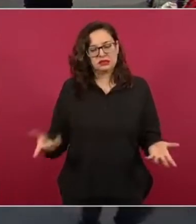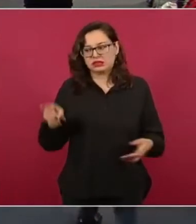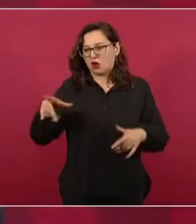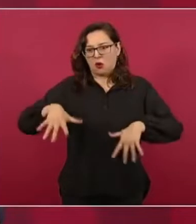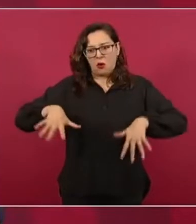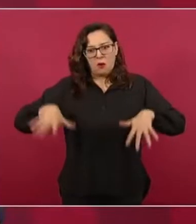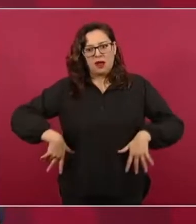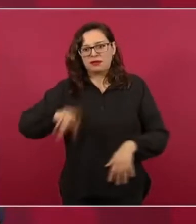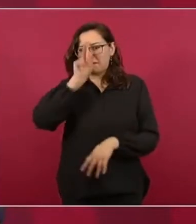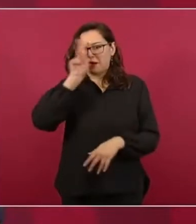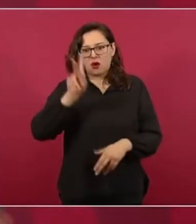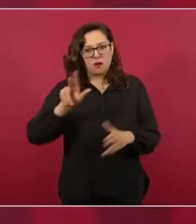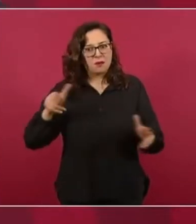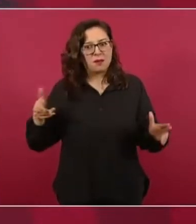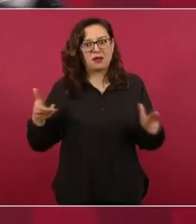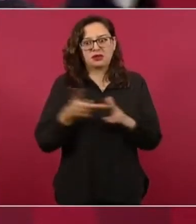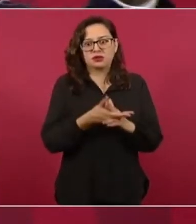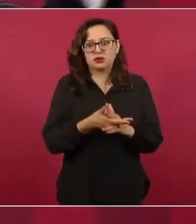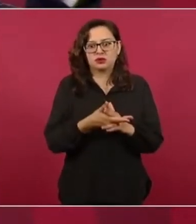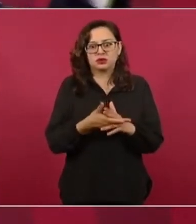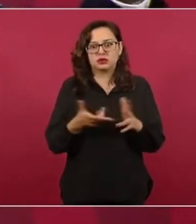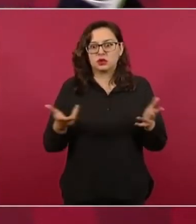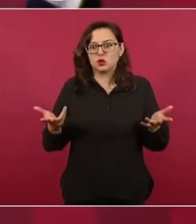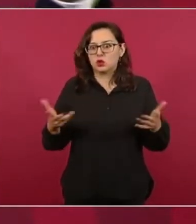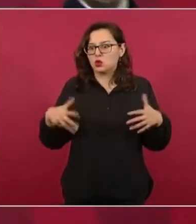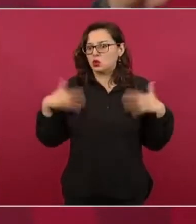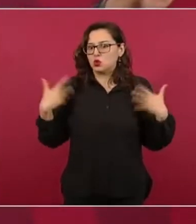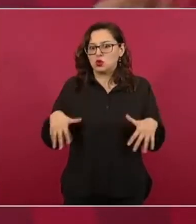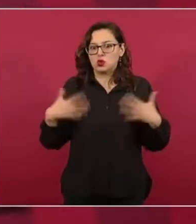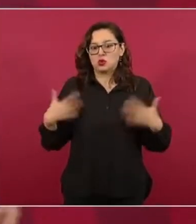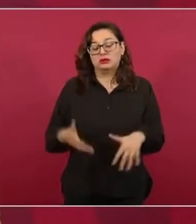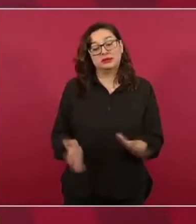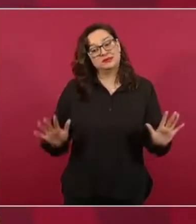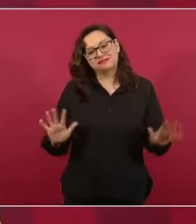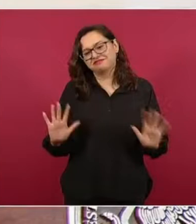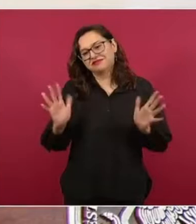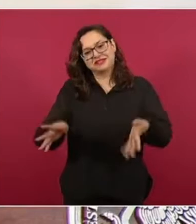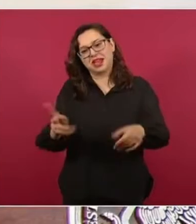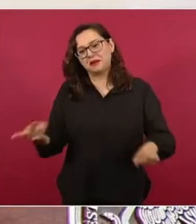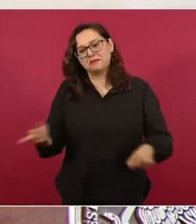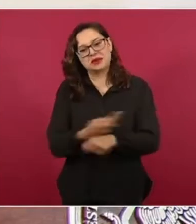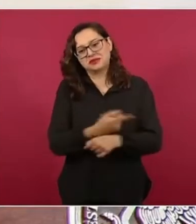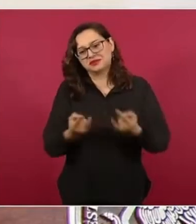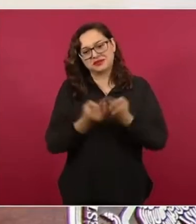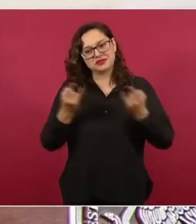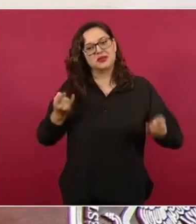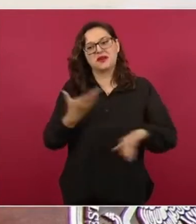cobarde. Entonces, eso no tiene ya mucho que